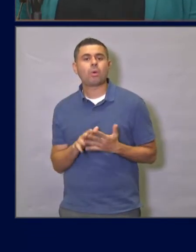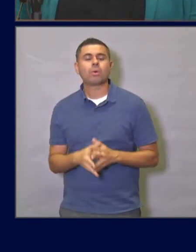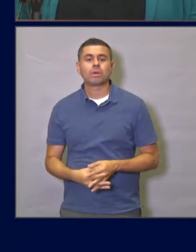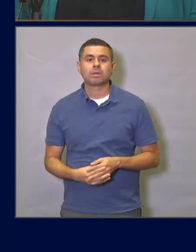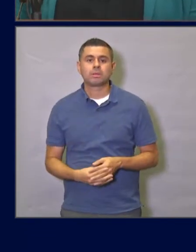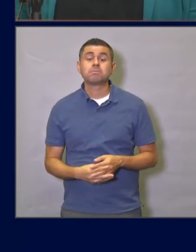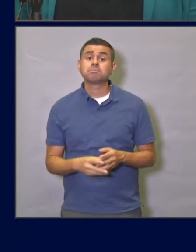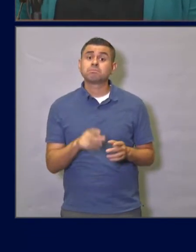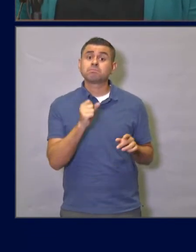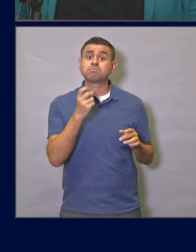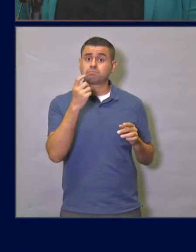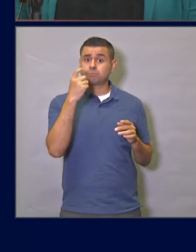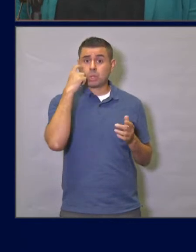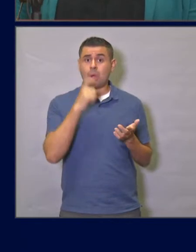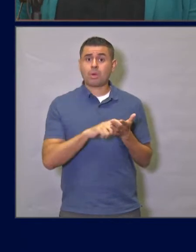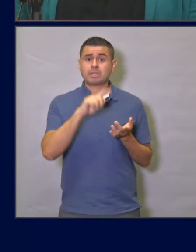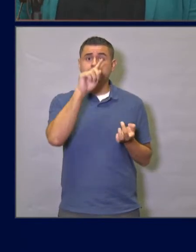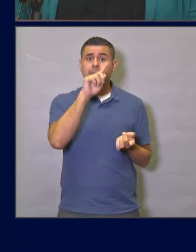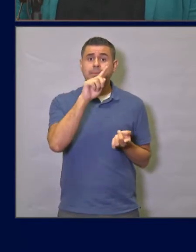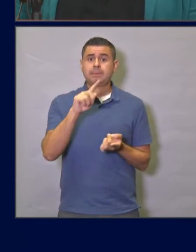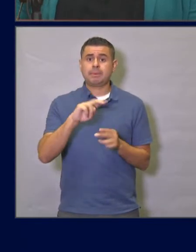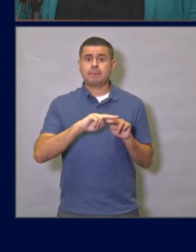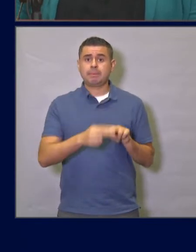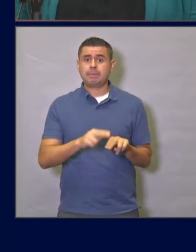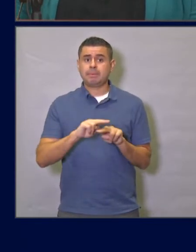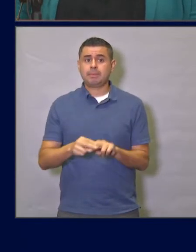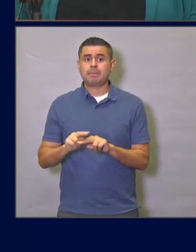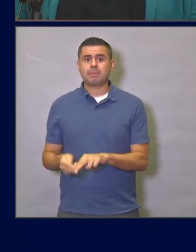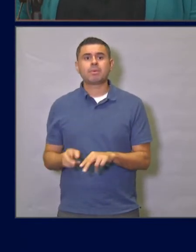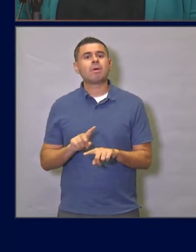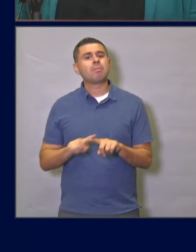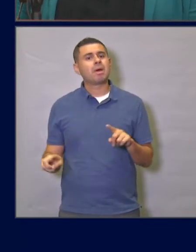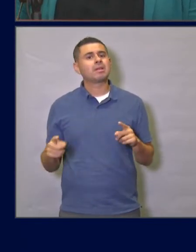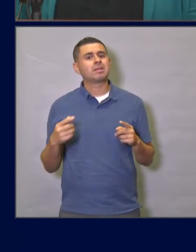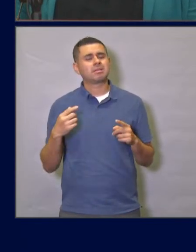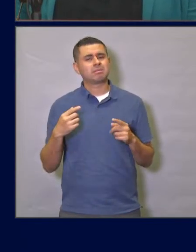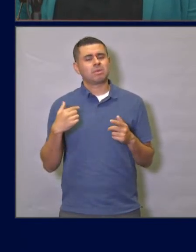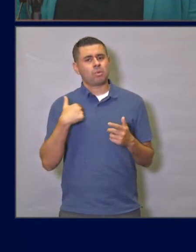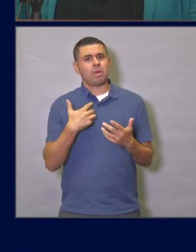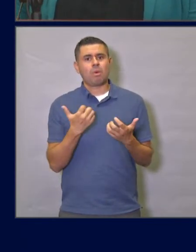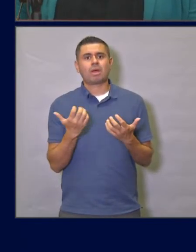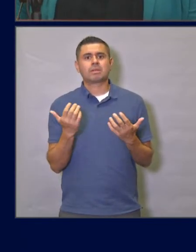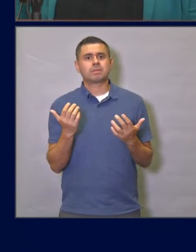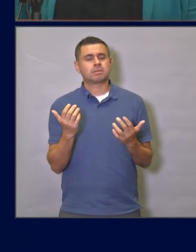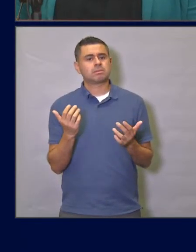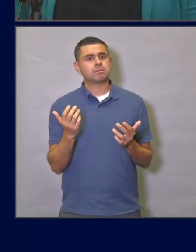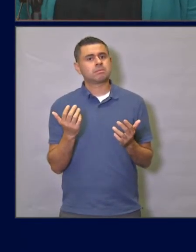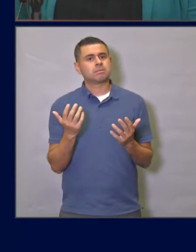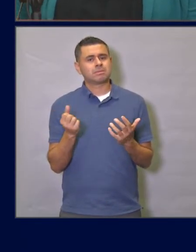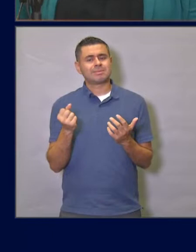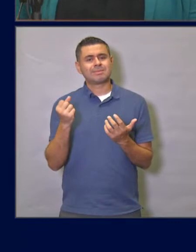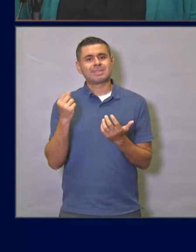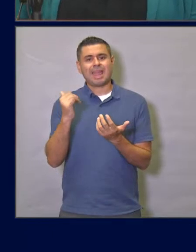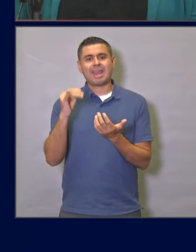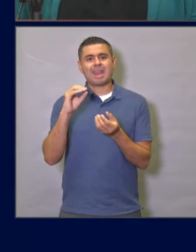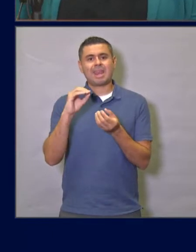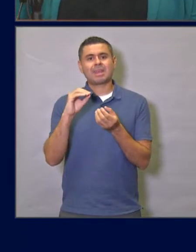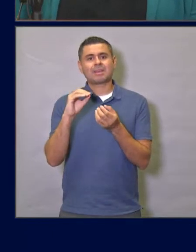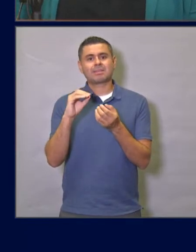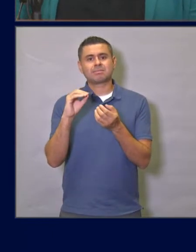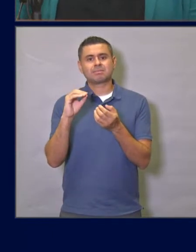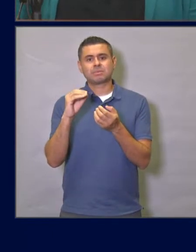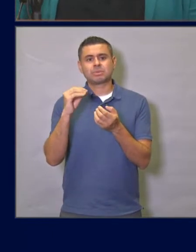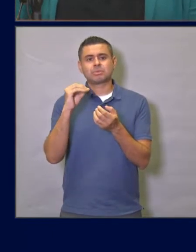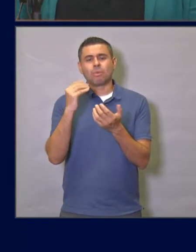las áreas, las brechas no se están cerrando de la forma que observamos cuando analizamos los casos por raza y